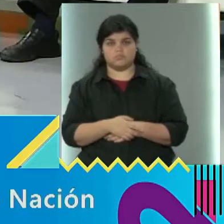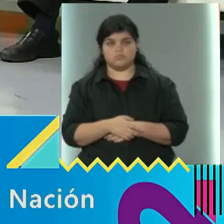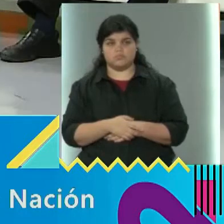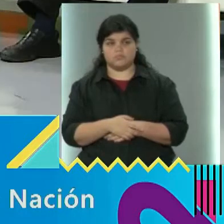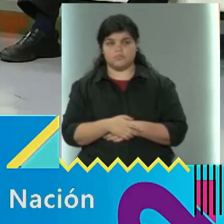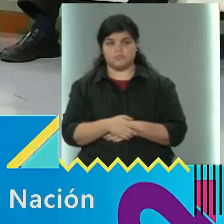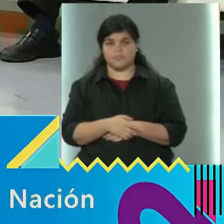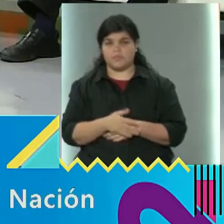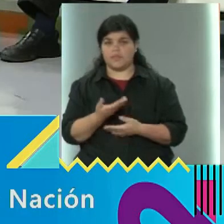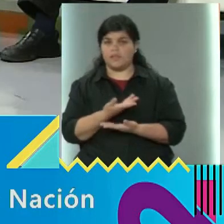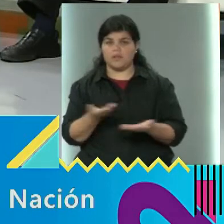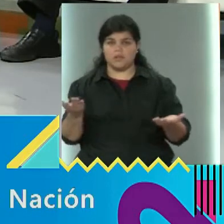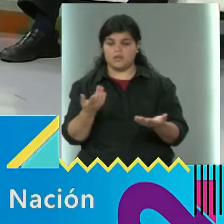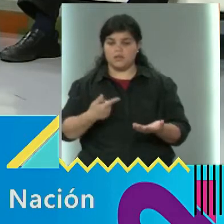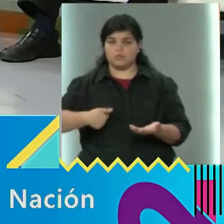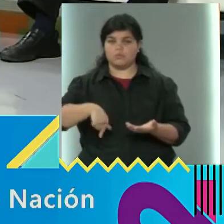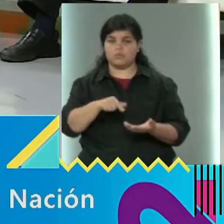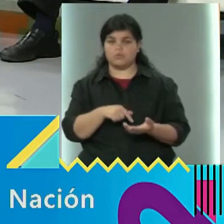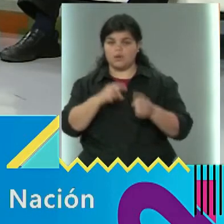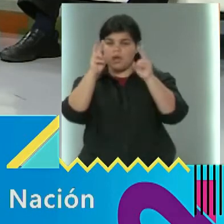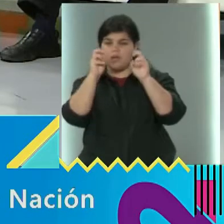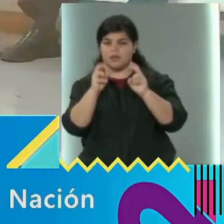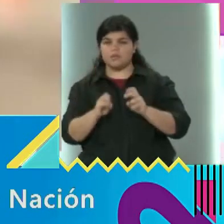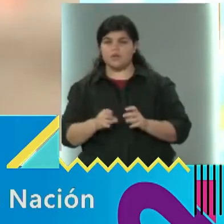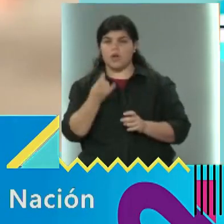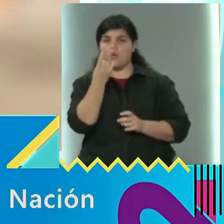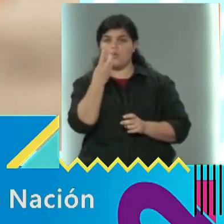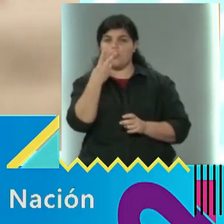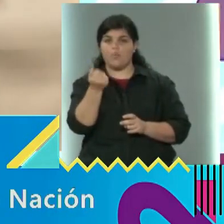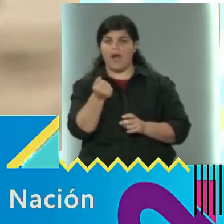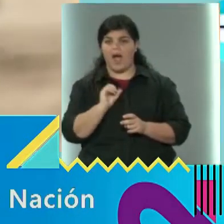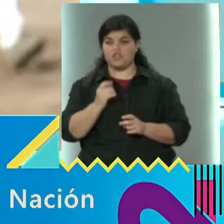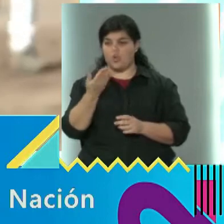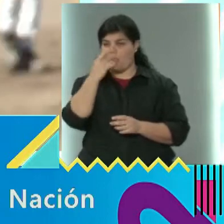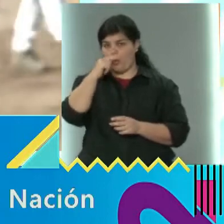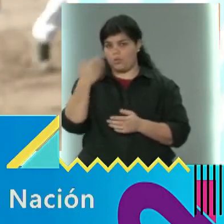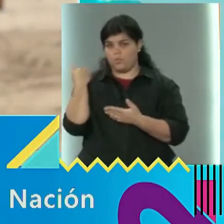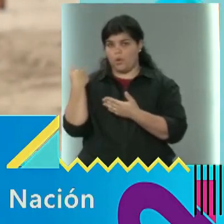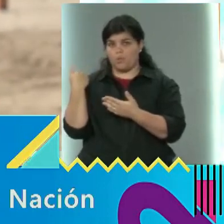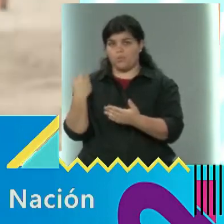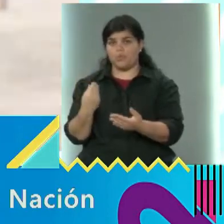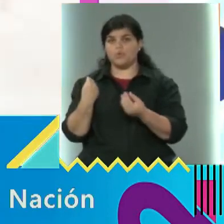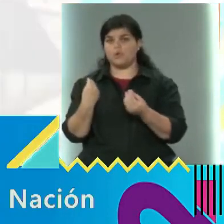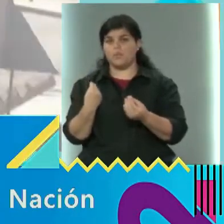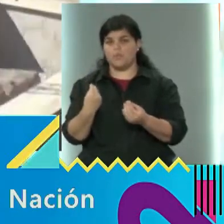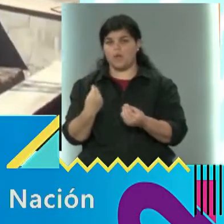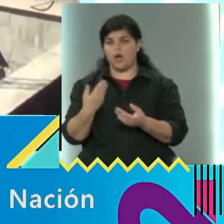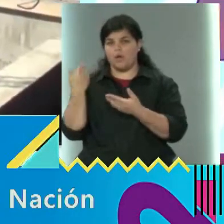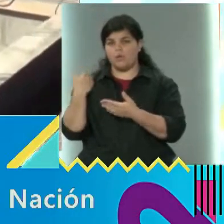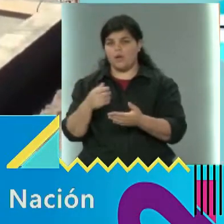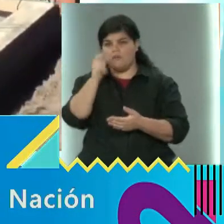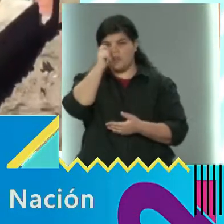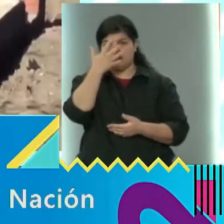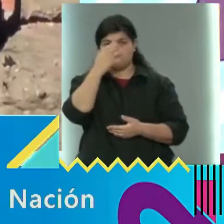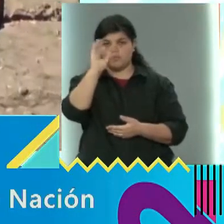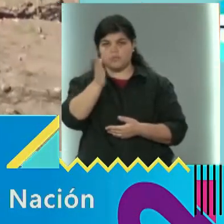que analizamos es la evolución que ha tenido el UVA el último año. Bien. El último año aproximadamente ha aumentado un